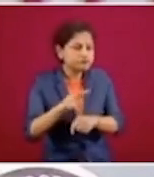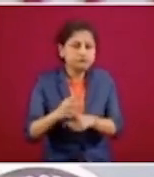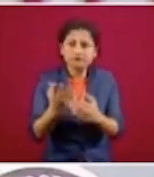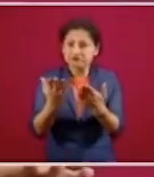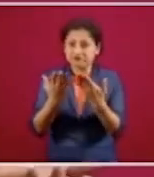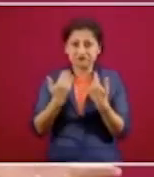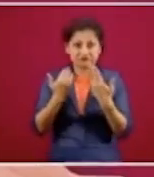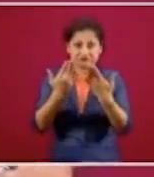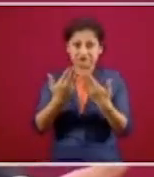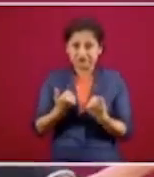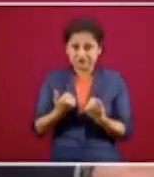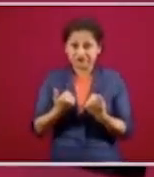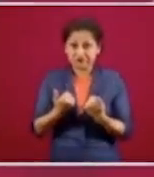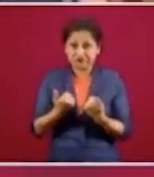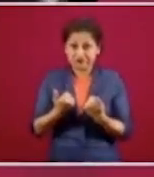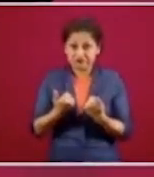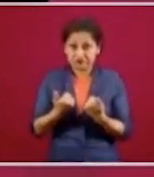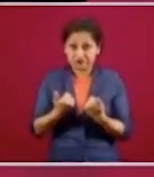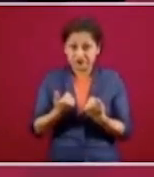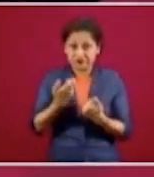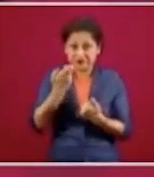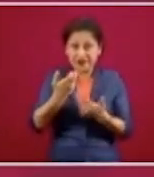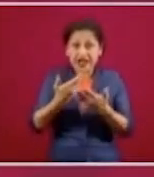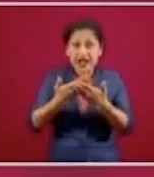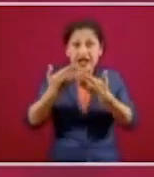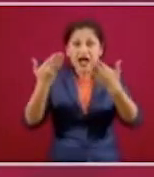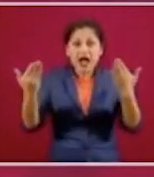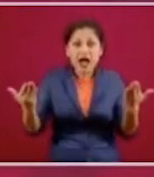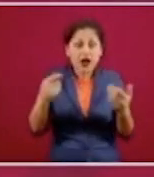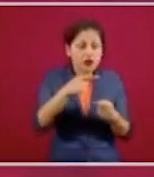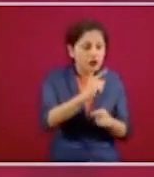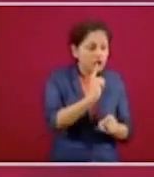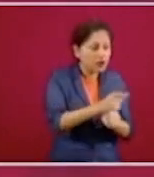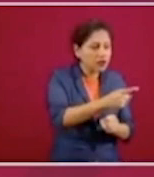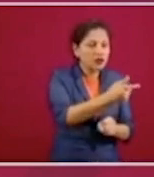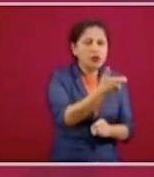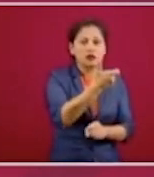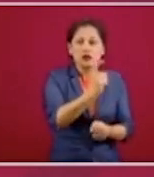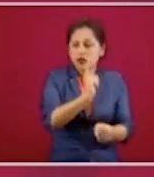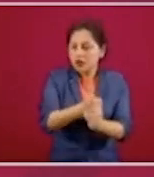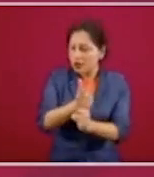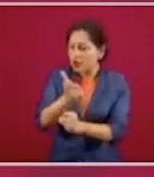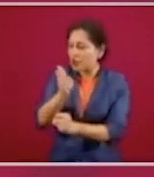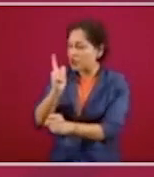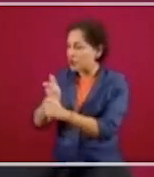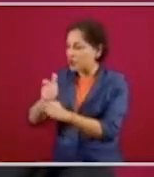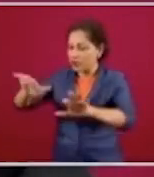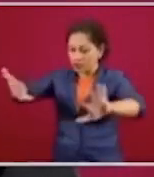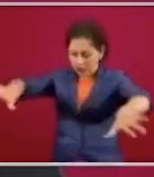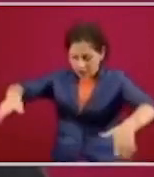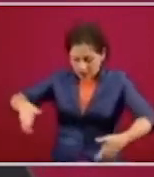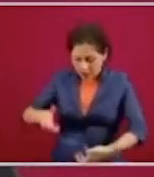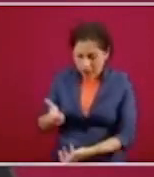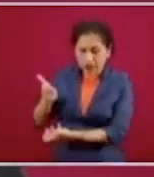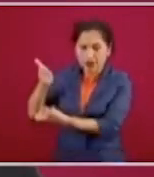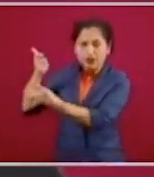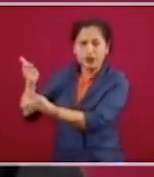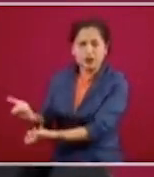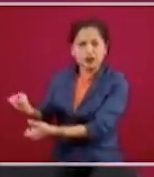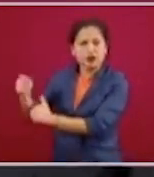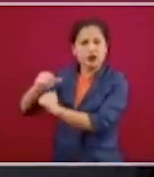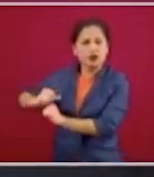Entonces, todo ese dinero se recoge y va a Hacienda, y Hacienda, con un criterio